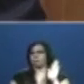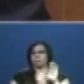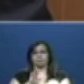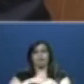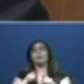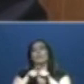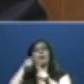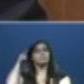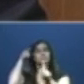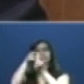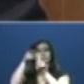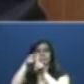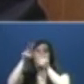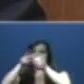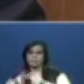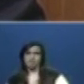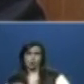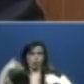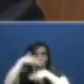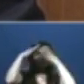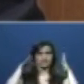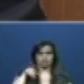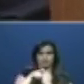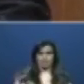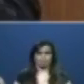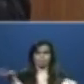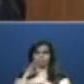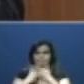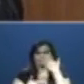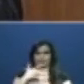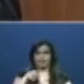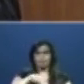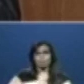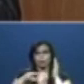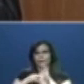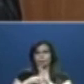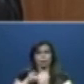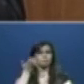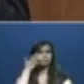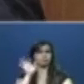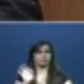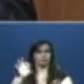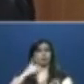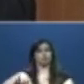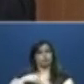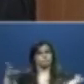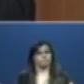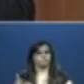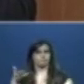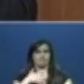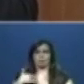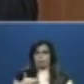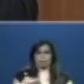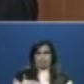Binomio investigación atención del cáncer un proyecto singular que vamos a impulsar con carácter